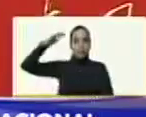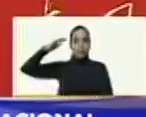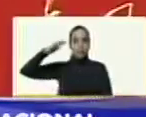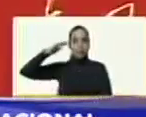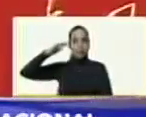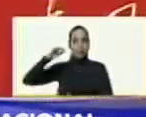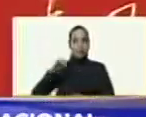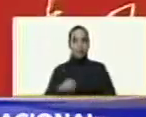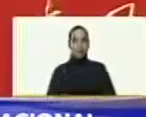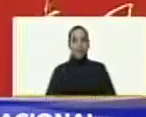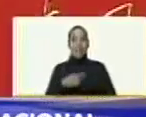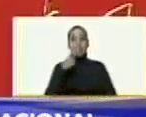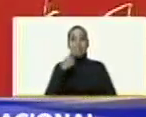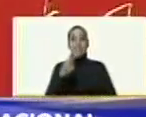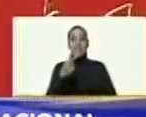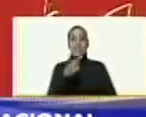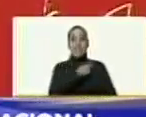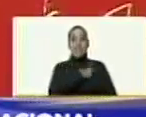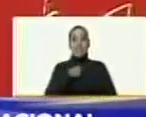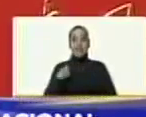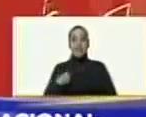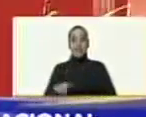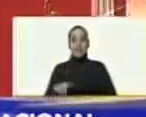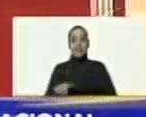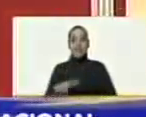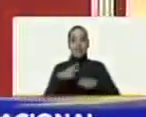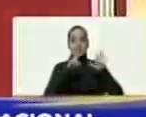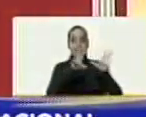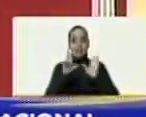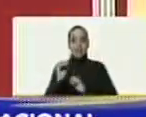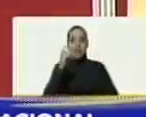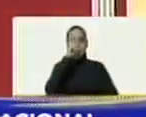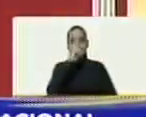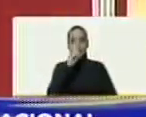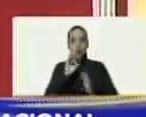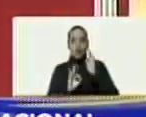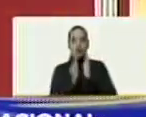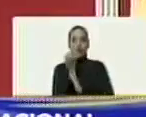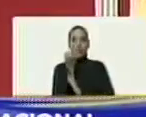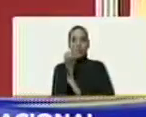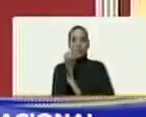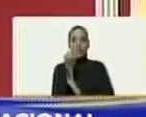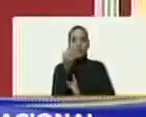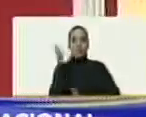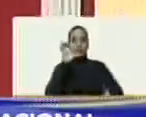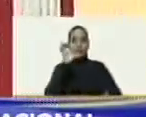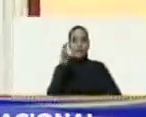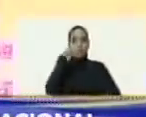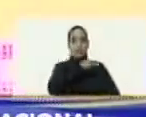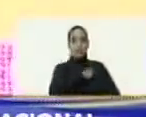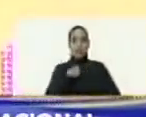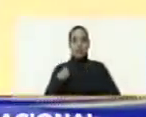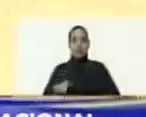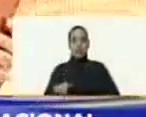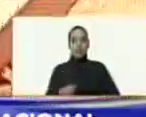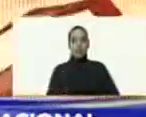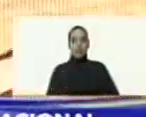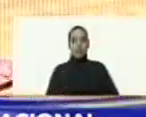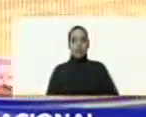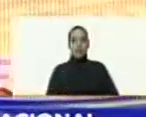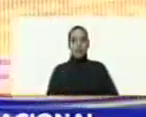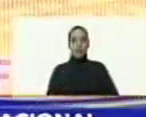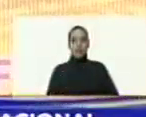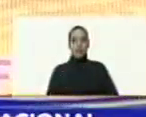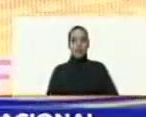¿Ah? Ahí dice China, por los 70 años de la fundación de la República Popular China.